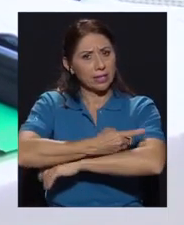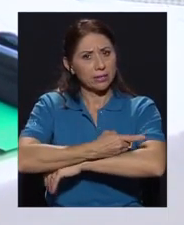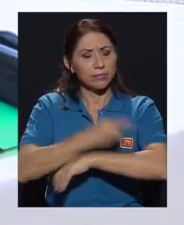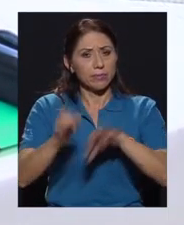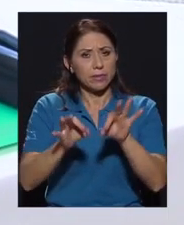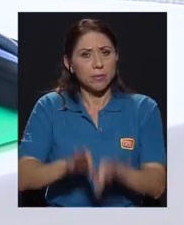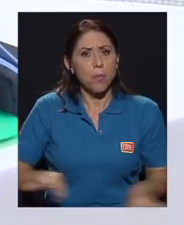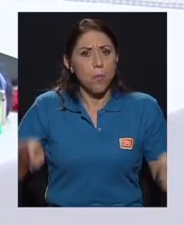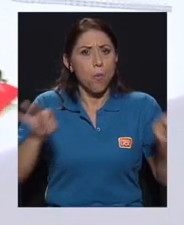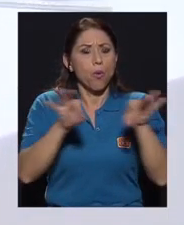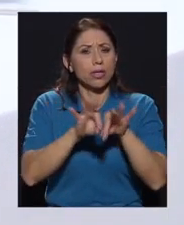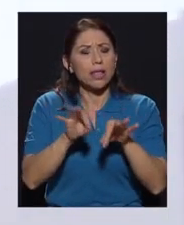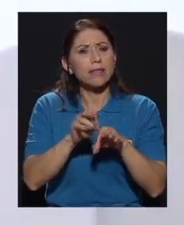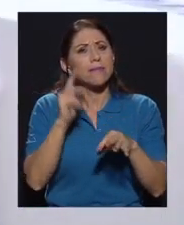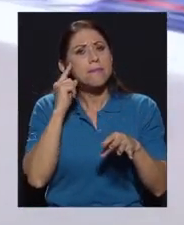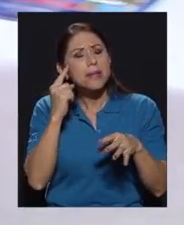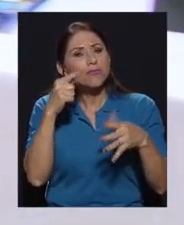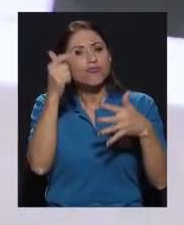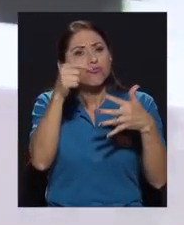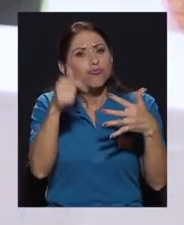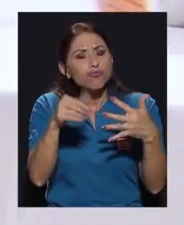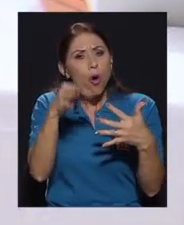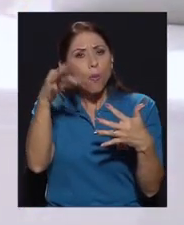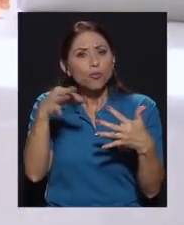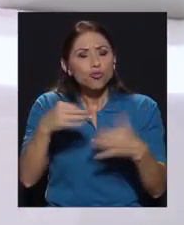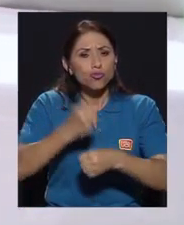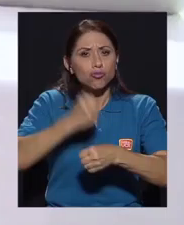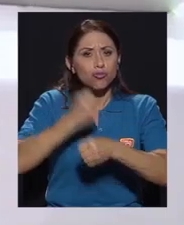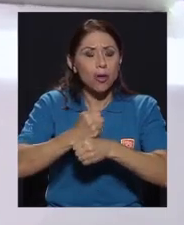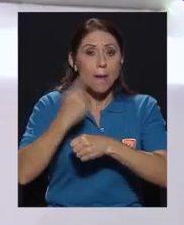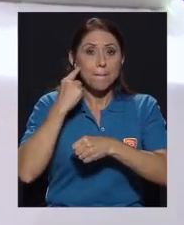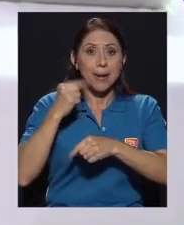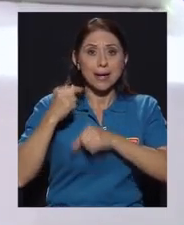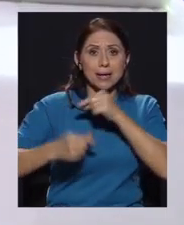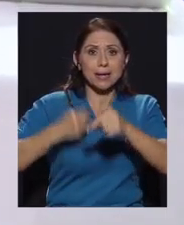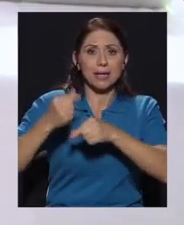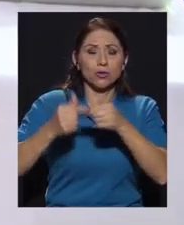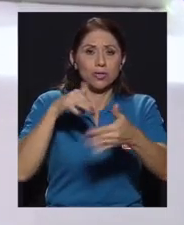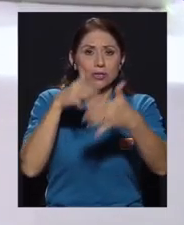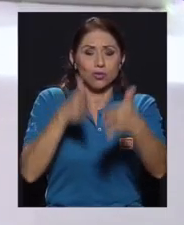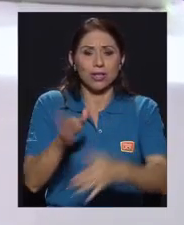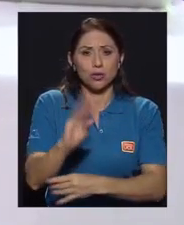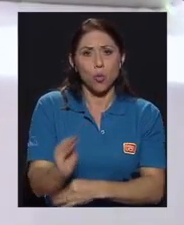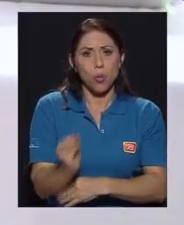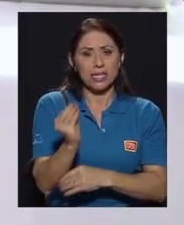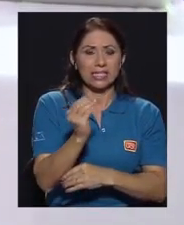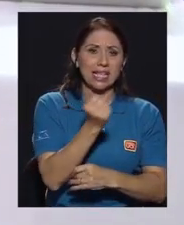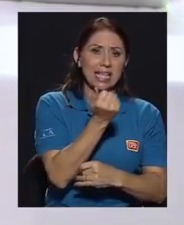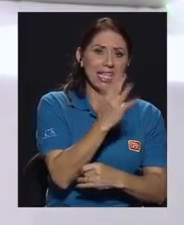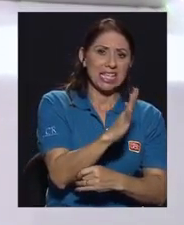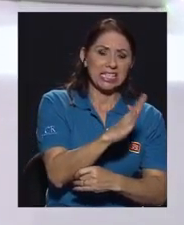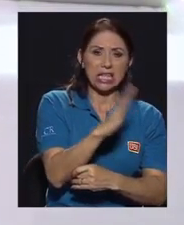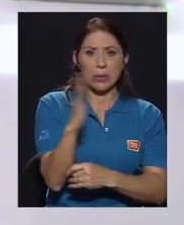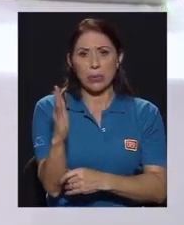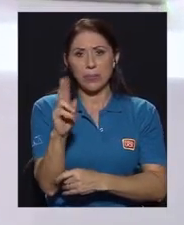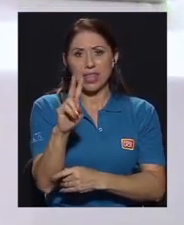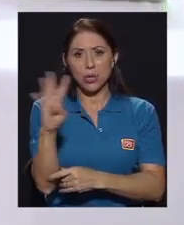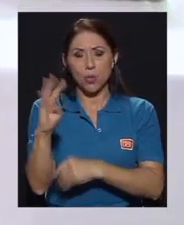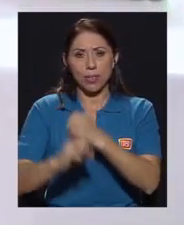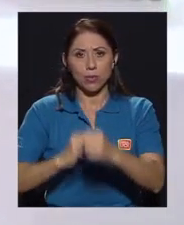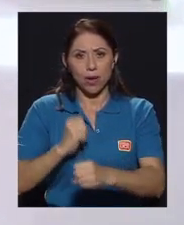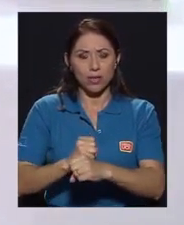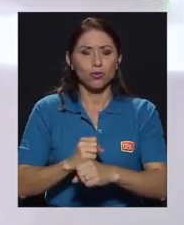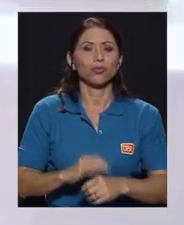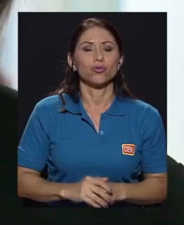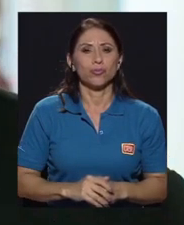Hoy en día es importante considerar las opciones laborales para las generaciones de estudiantes jóvenes entre los 15 y los 24 años.